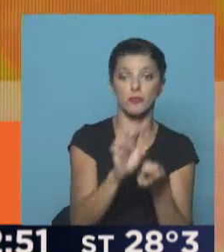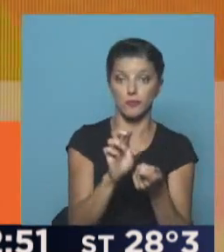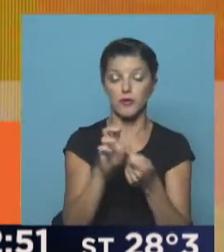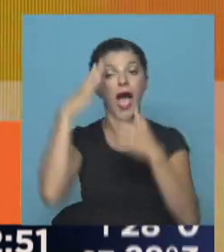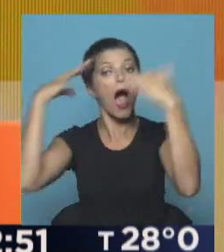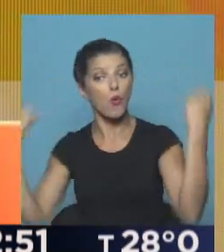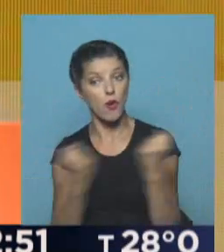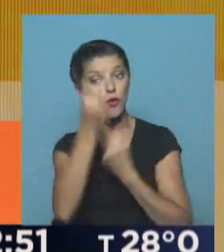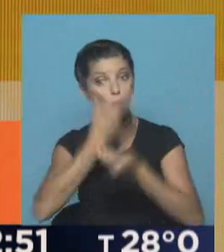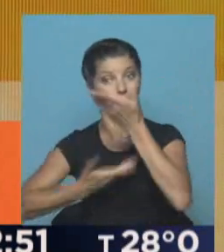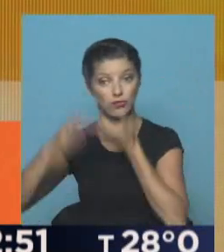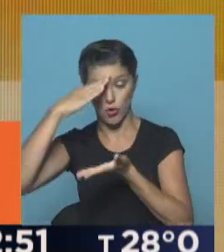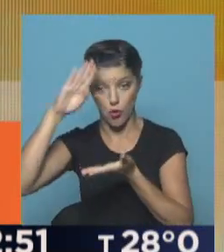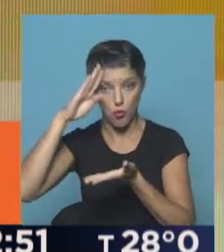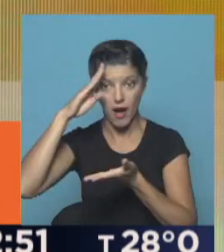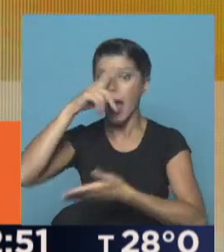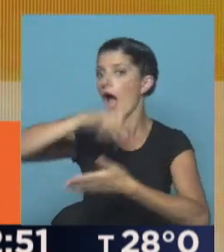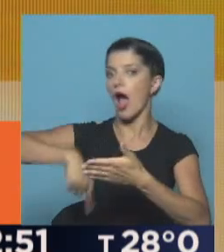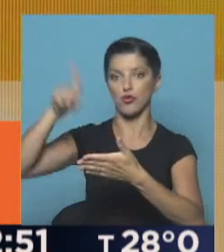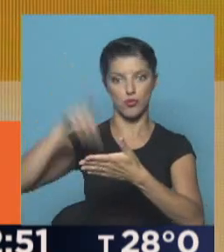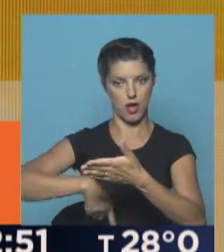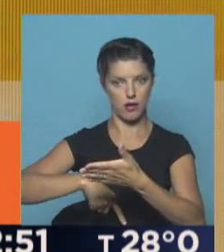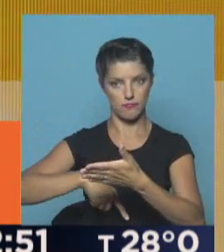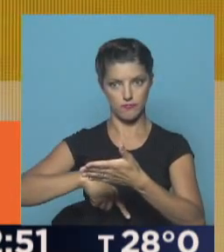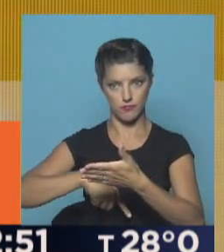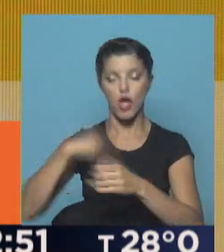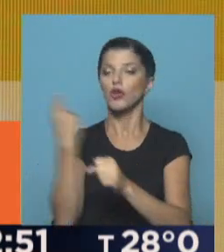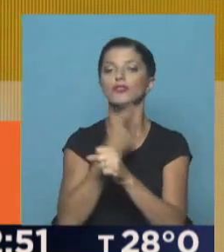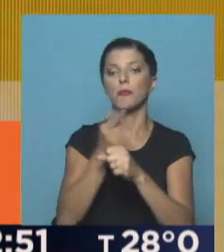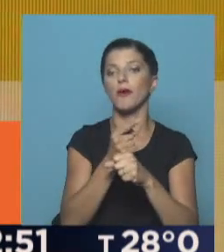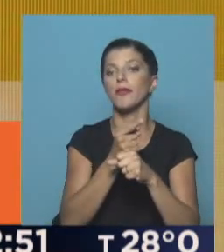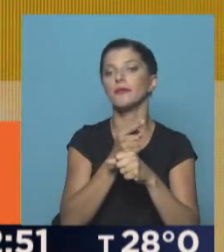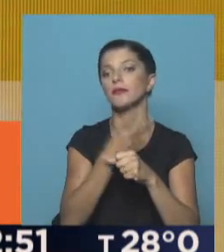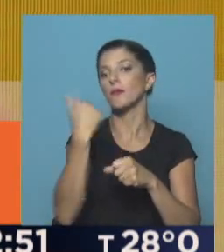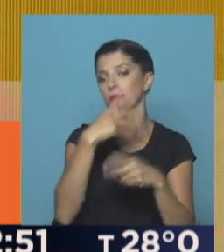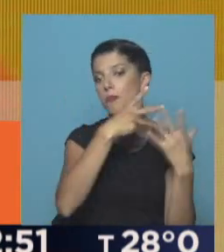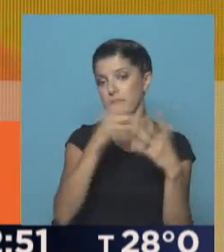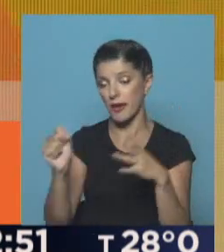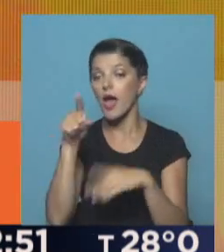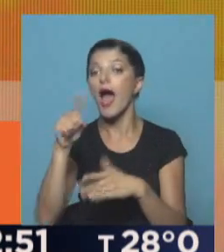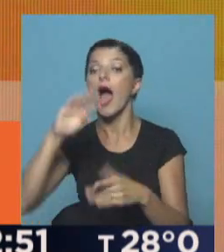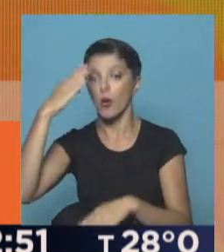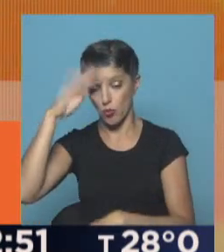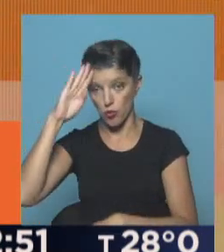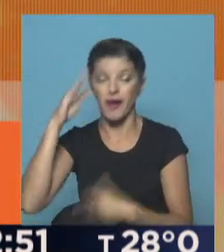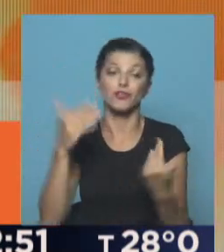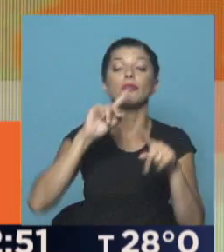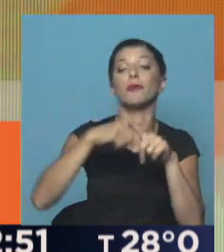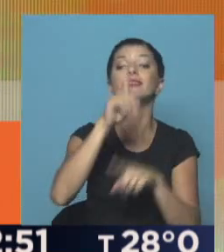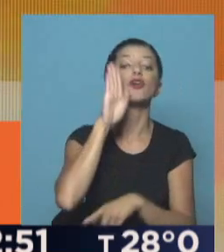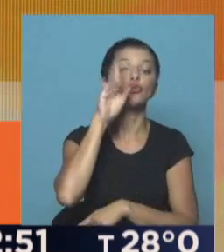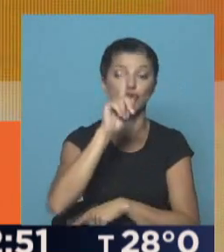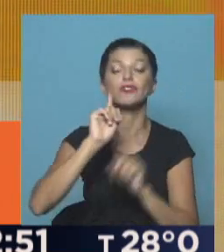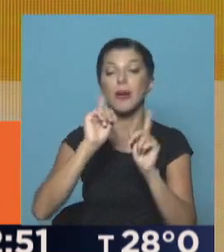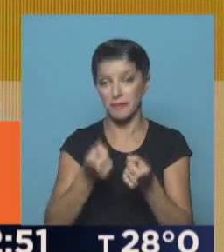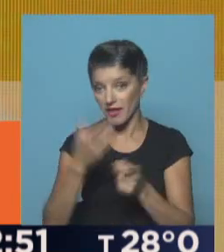cooperación con Cuba. Esto significa que no permitió embarques hacia Cuba, lo que quiere decir que la política de los Estados Unidos también